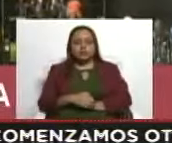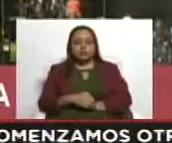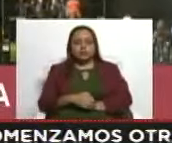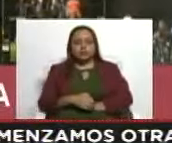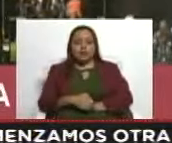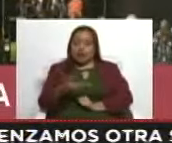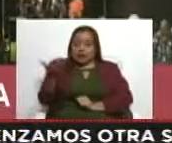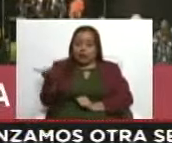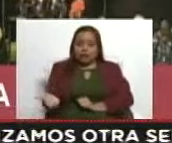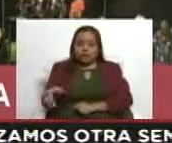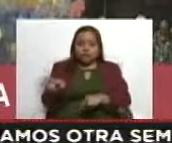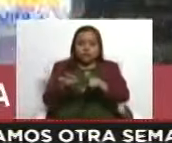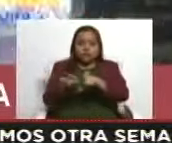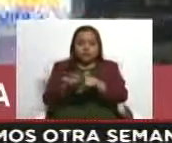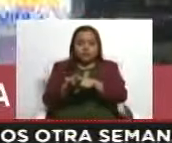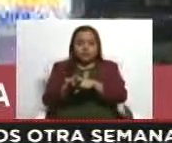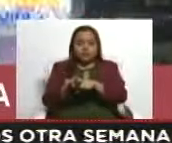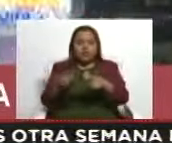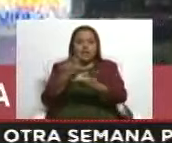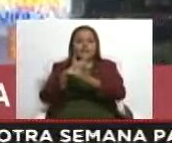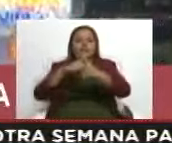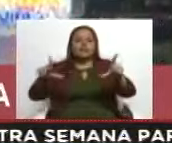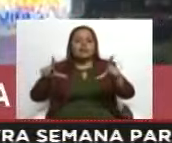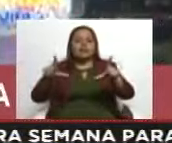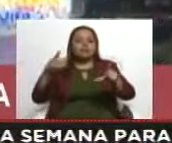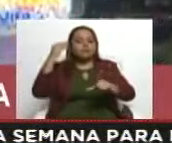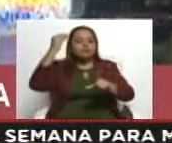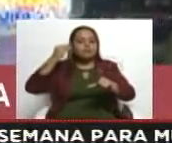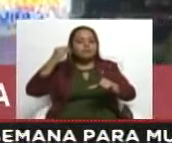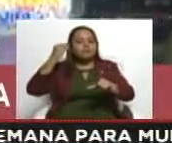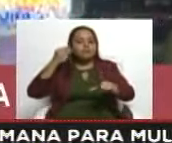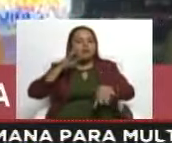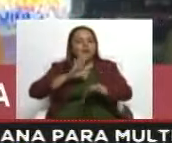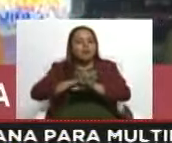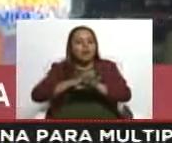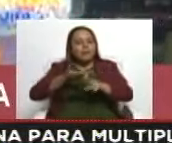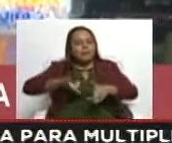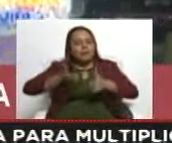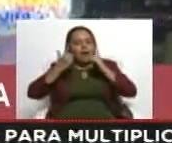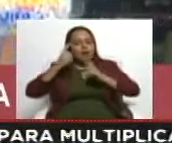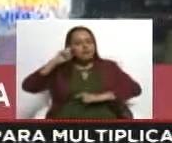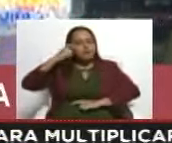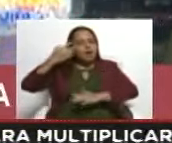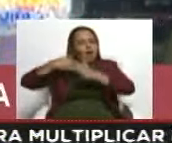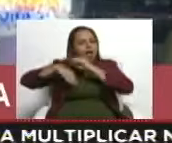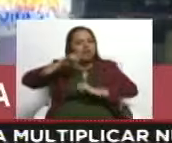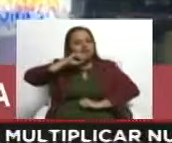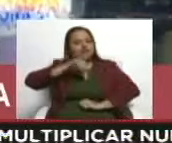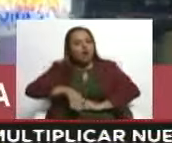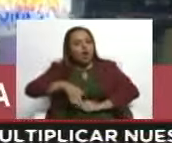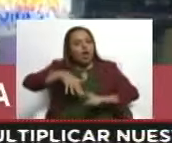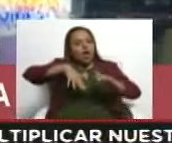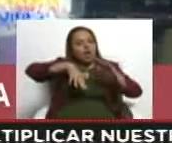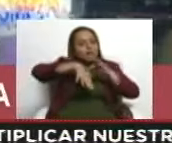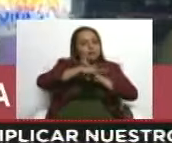son eso, son la emancipación, porque es lo que nos lleva a nuestras raíces, porque es lo que dice lo que